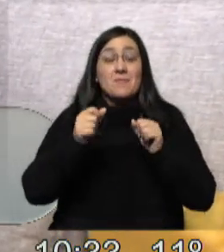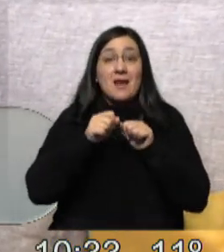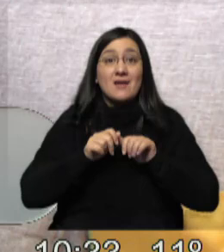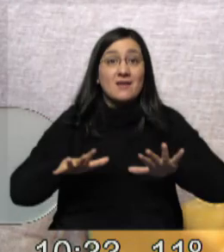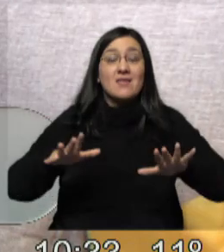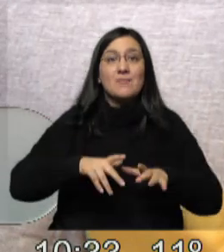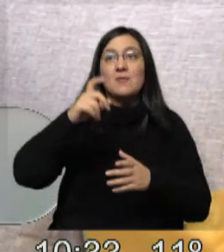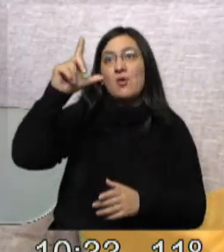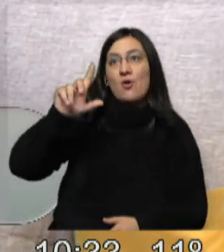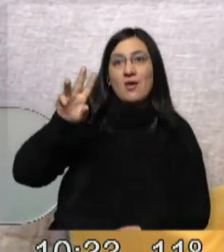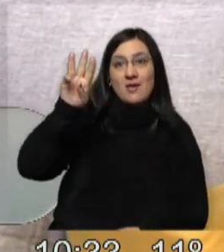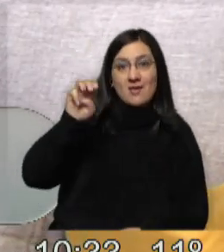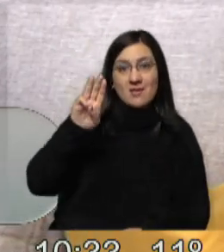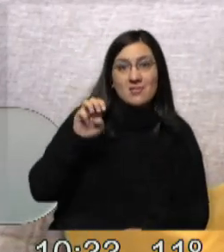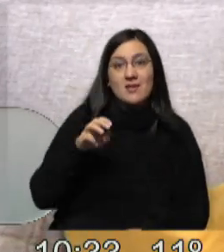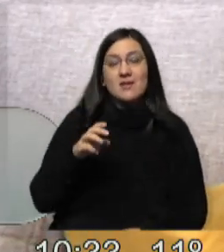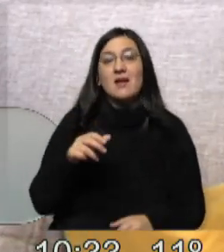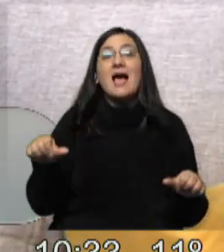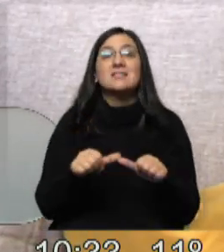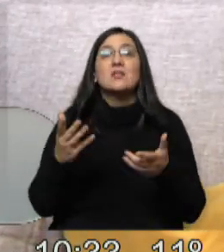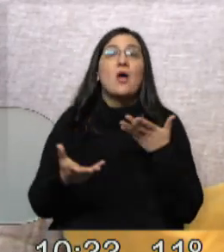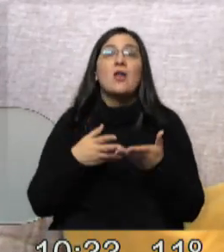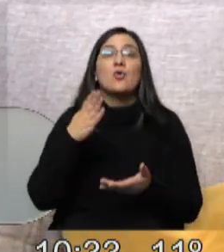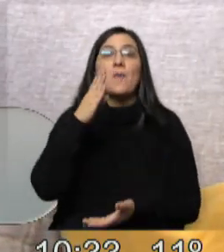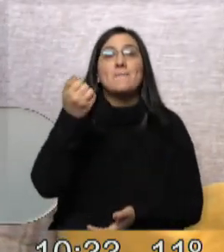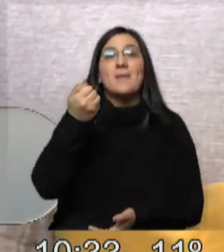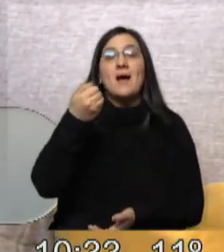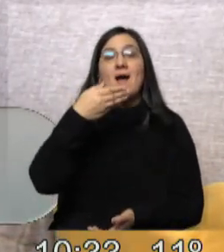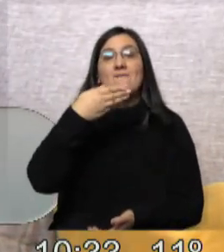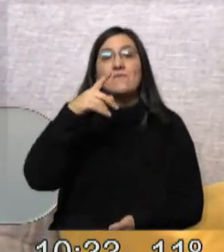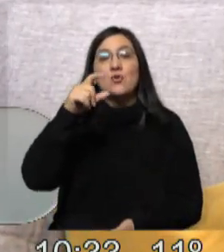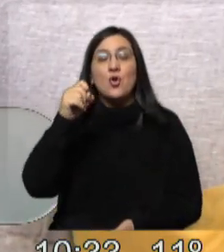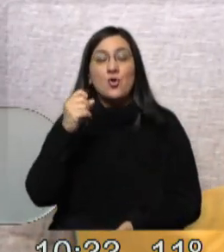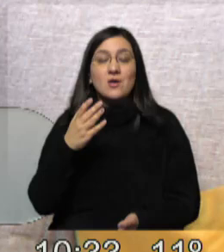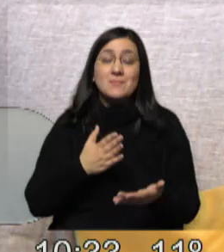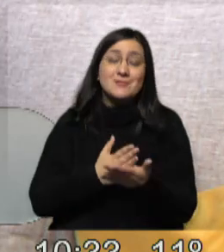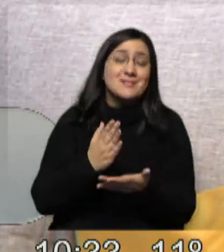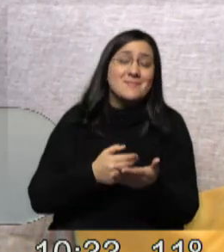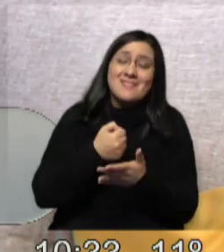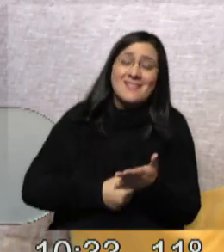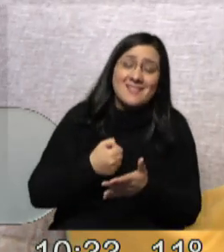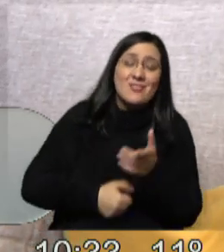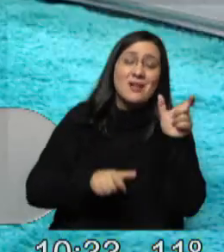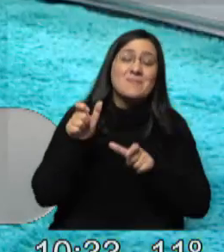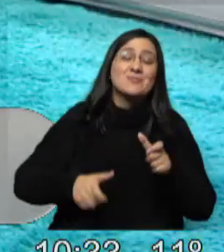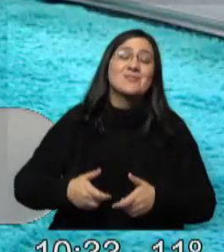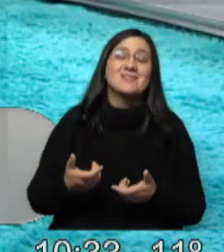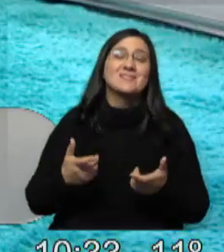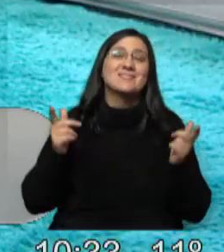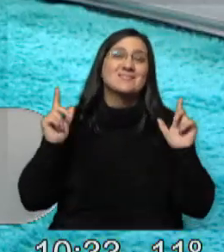desde Instagram, haciendo algo con Pablo o con otros compañeros. Pero siempre tratando de sacarle una sonrisa a la gente. ¿Nadie se